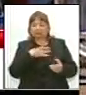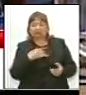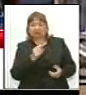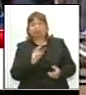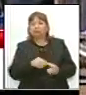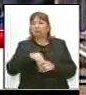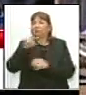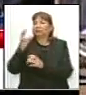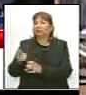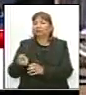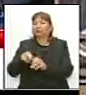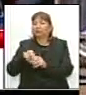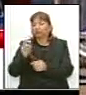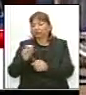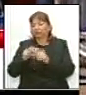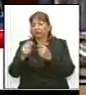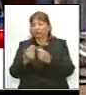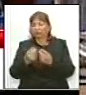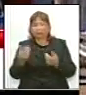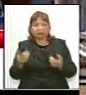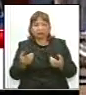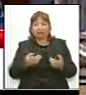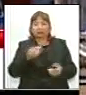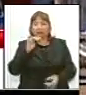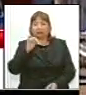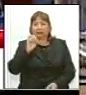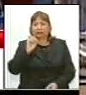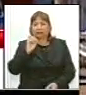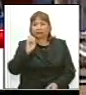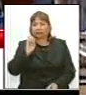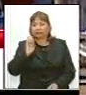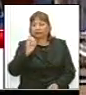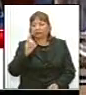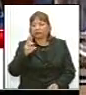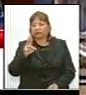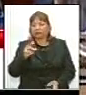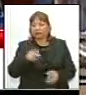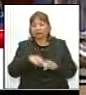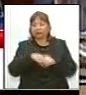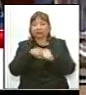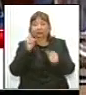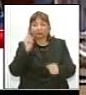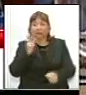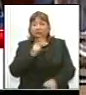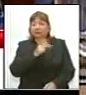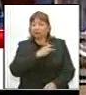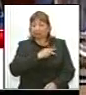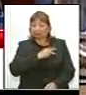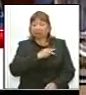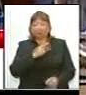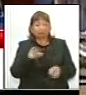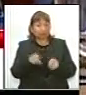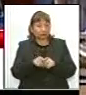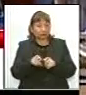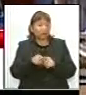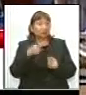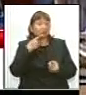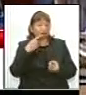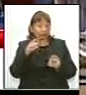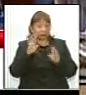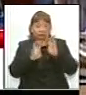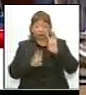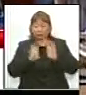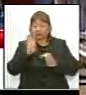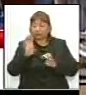conviene. Sabemos que también ha habido mercenarios que se retiraron de Fuerza Popular. Y eso también merece, creo yo, una